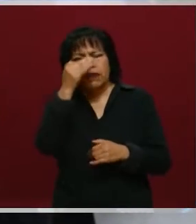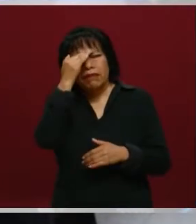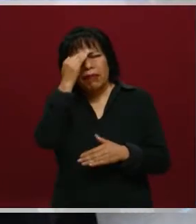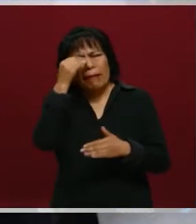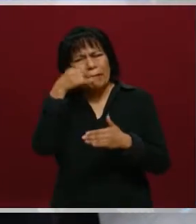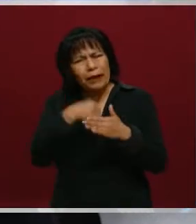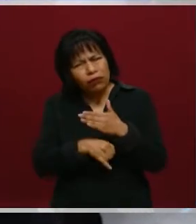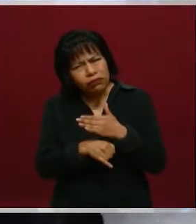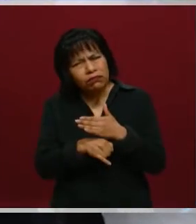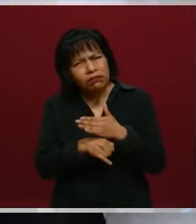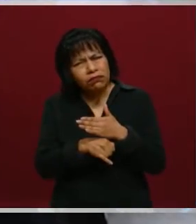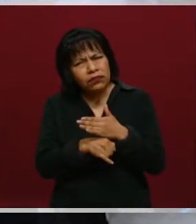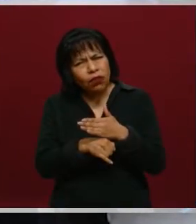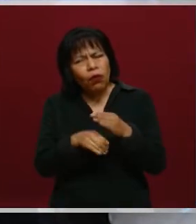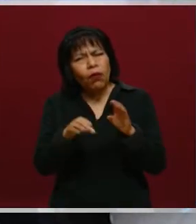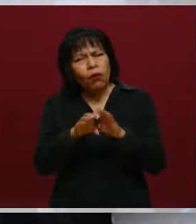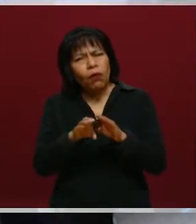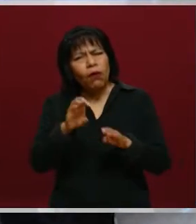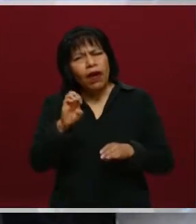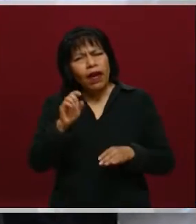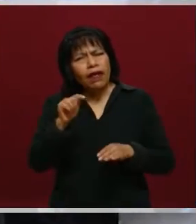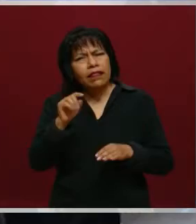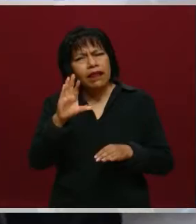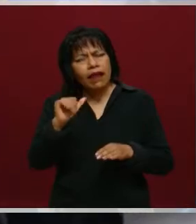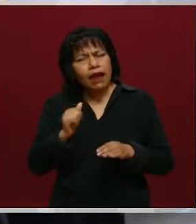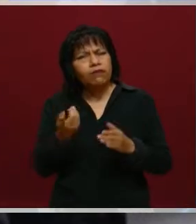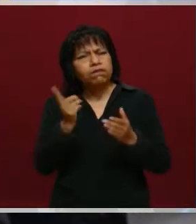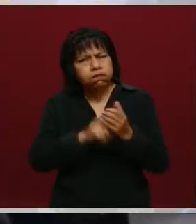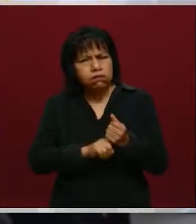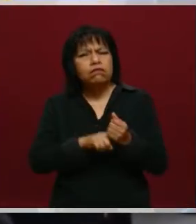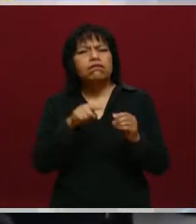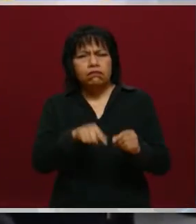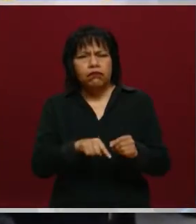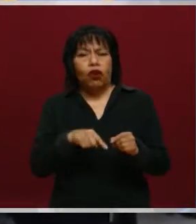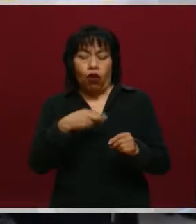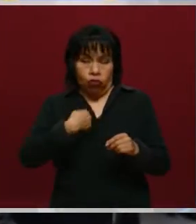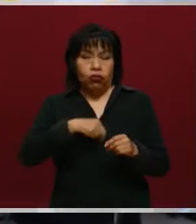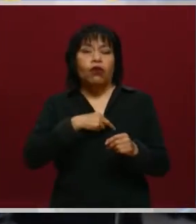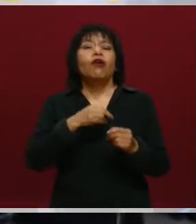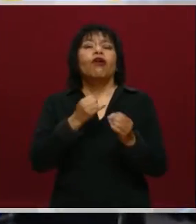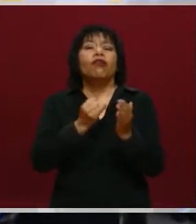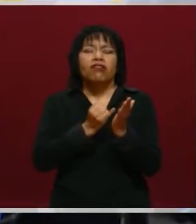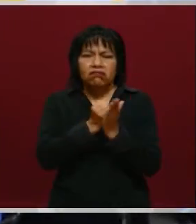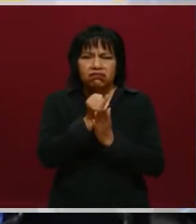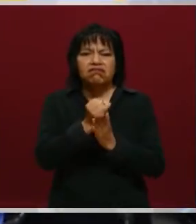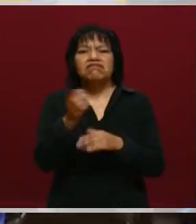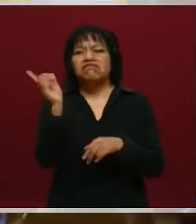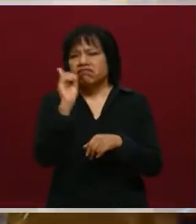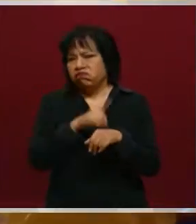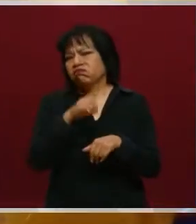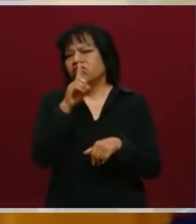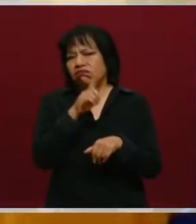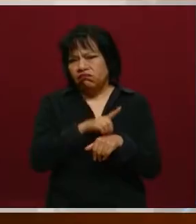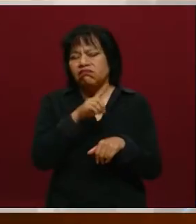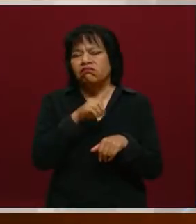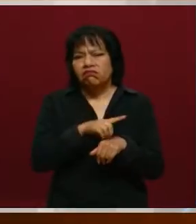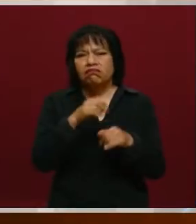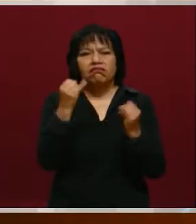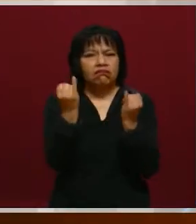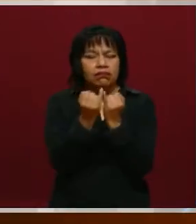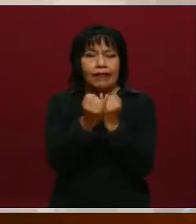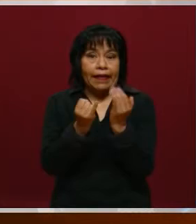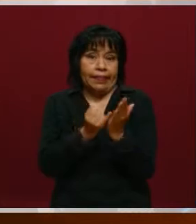ética si éste nosotros tomamos decisiones todos los días y todos los días debemos